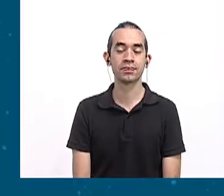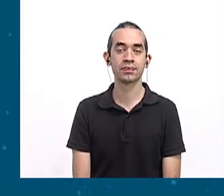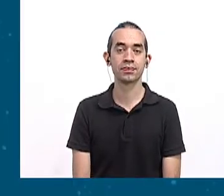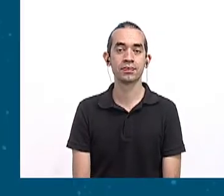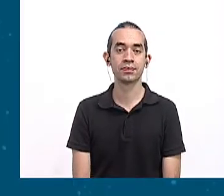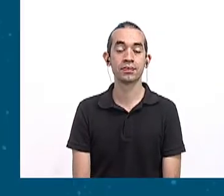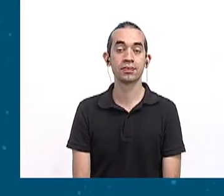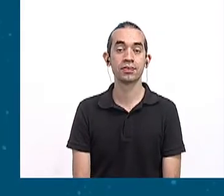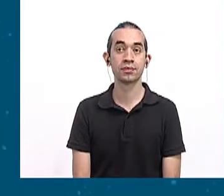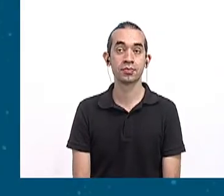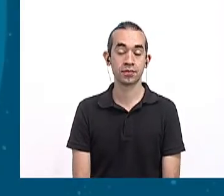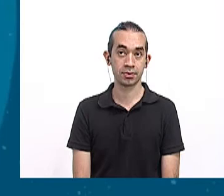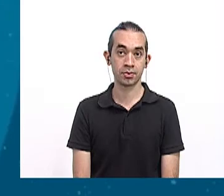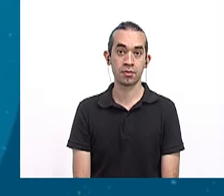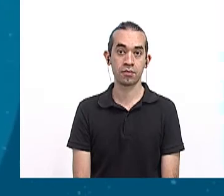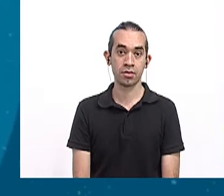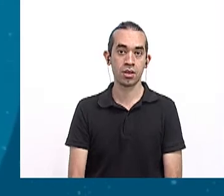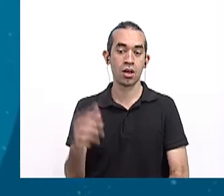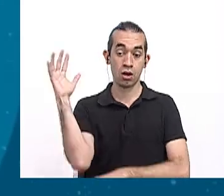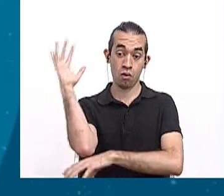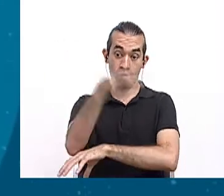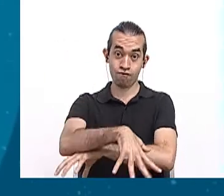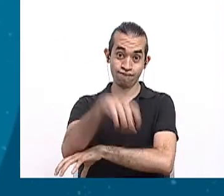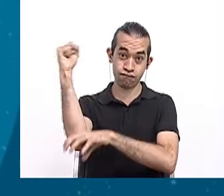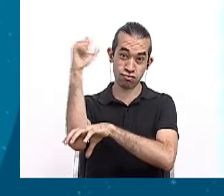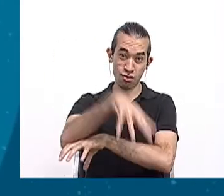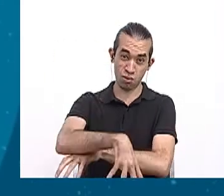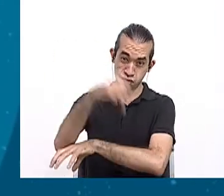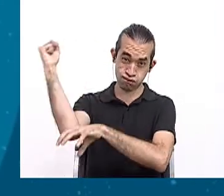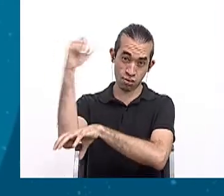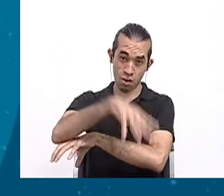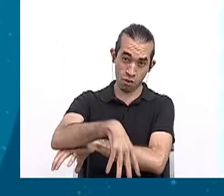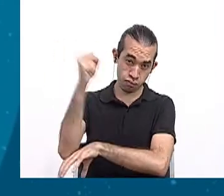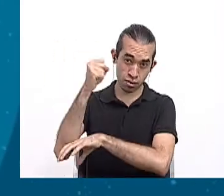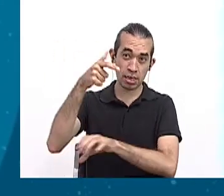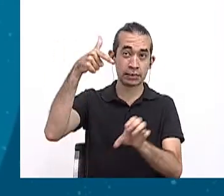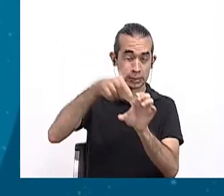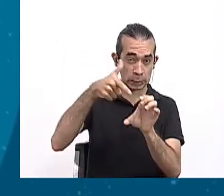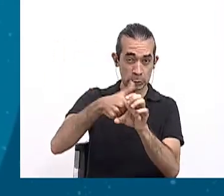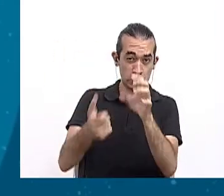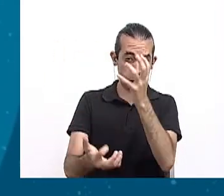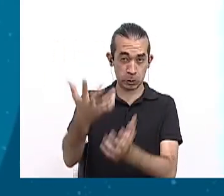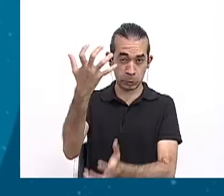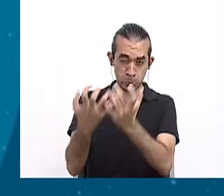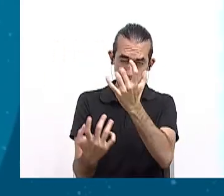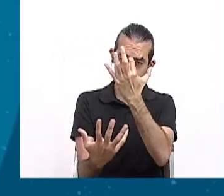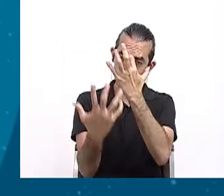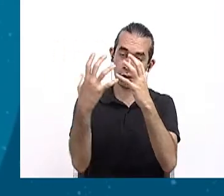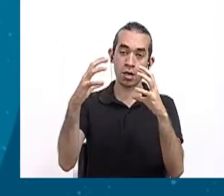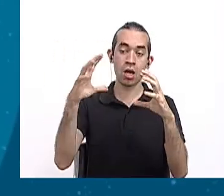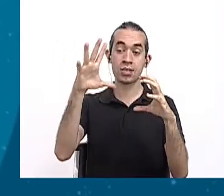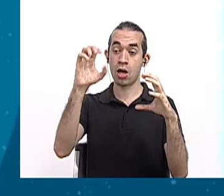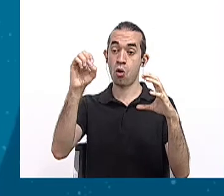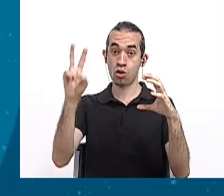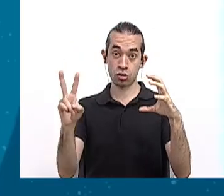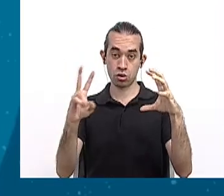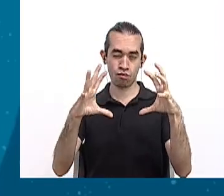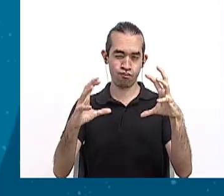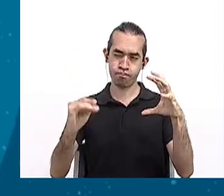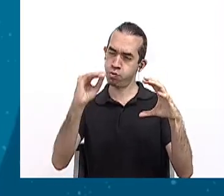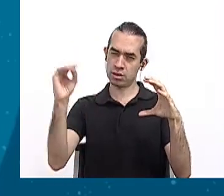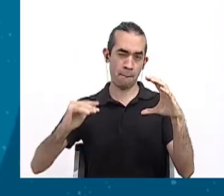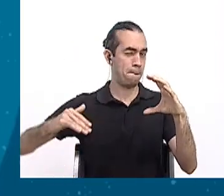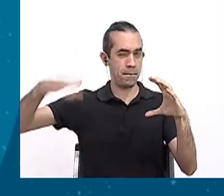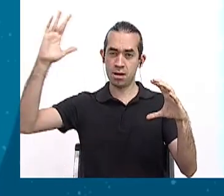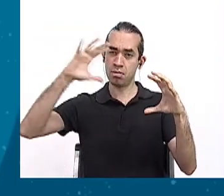y la quema de combustibles fósiles ha causado un aumento en la concentración del dióxido de carbono en la atmósfera y como